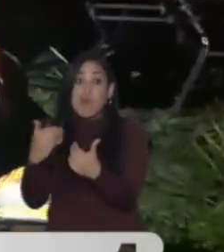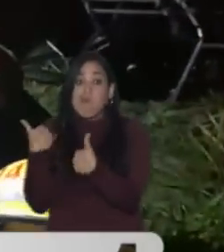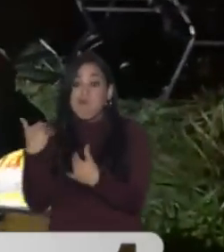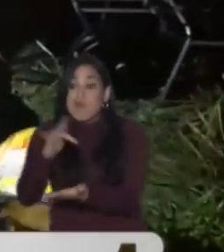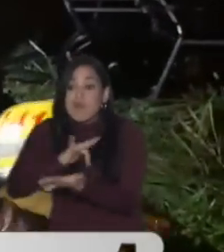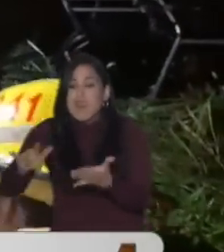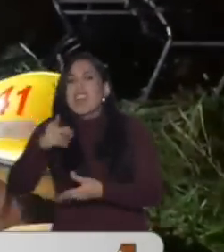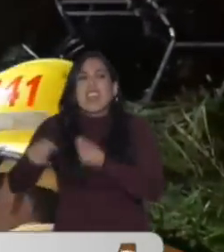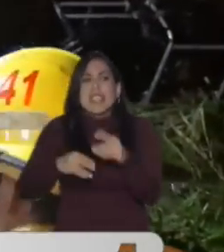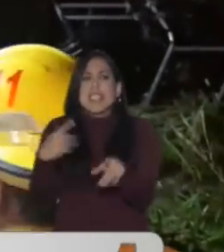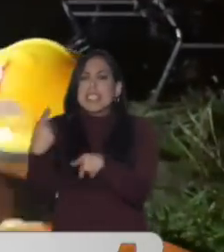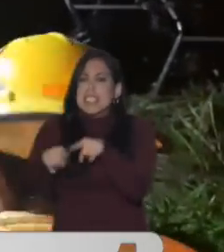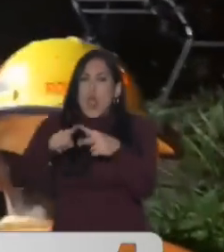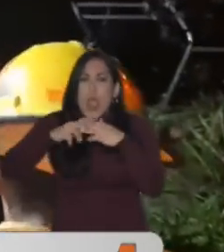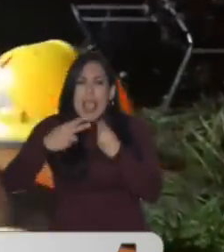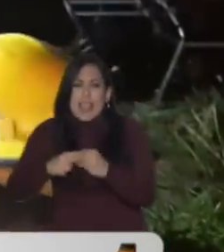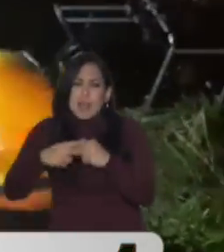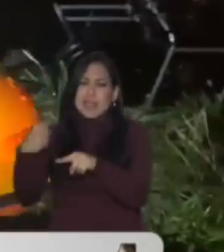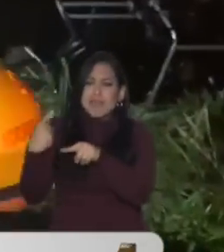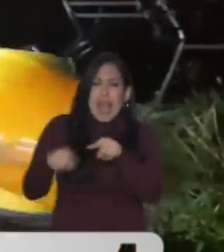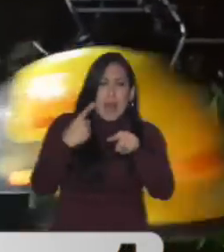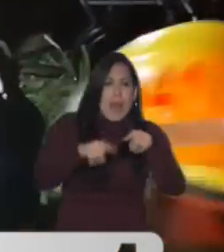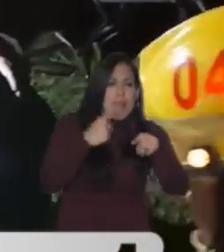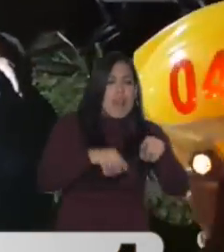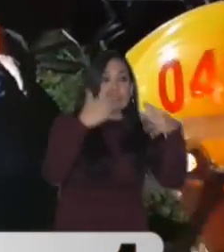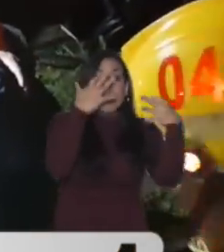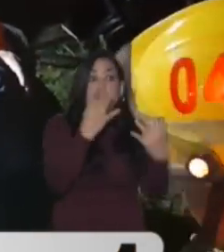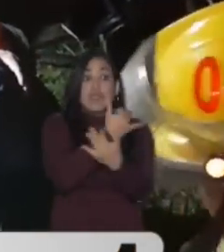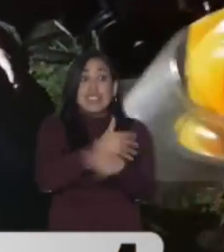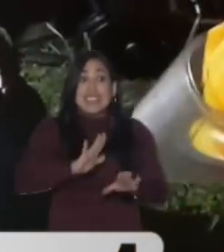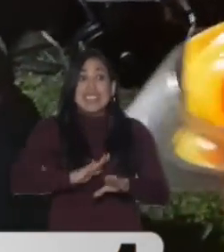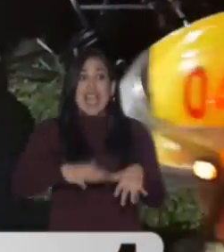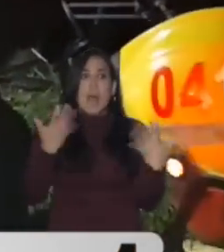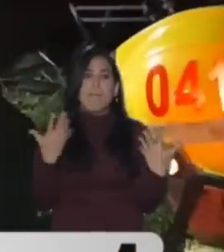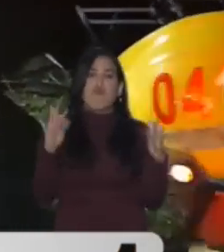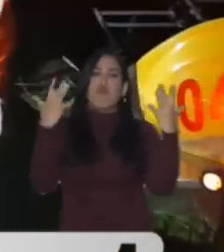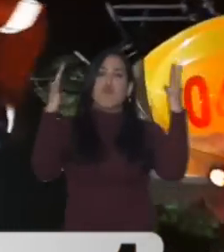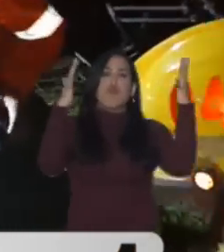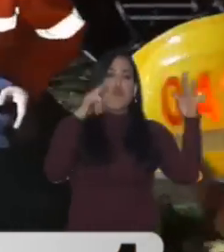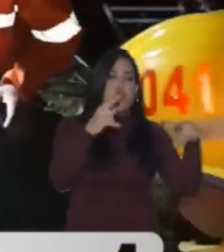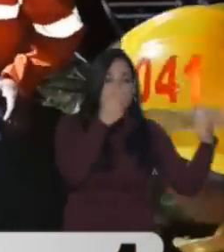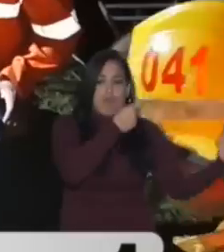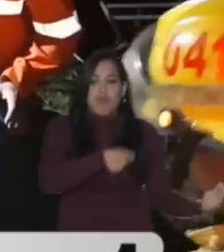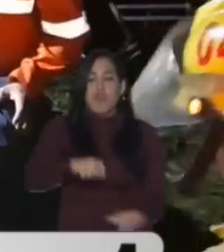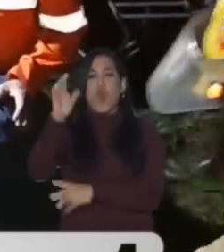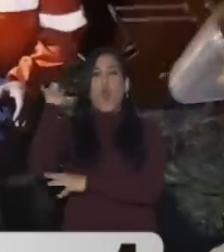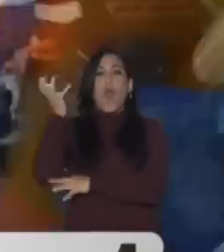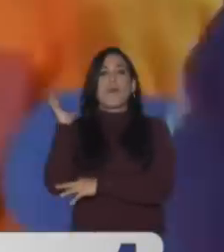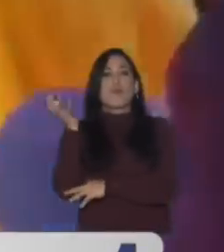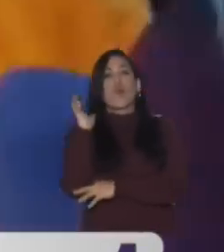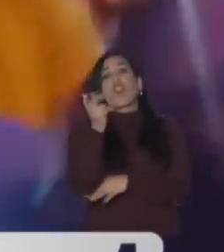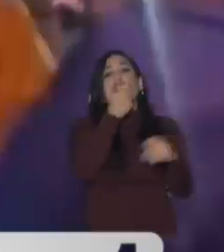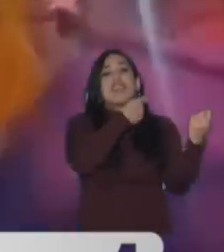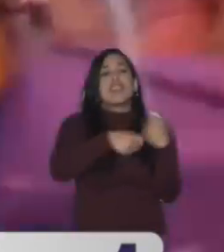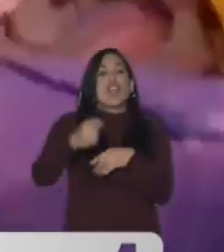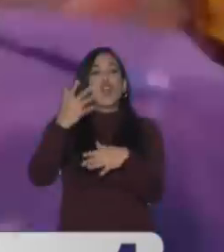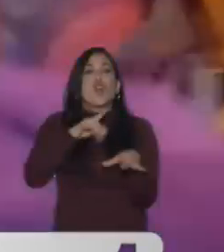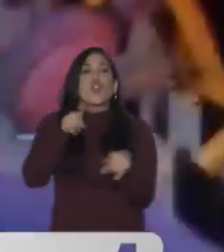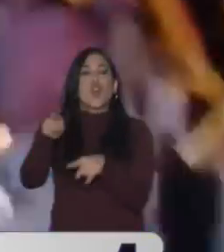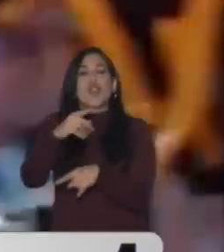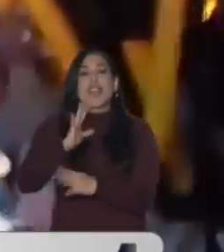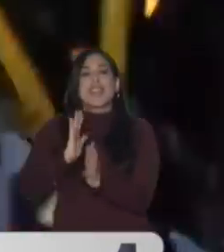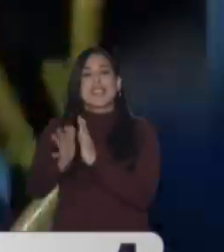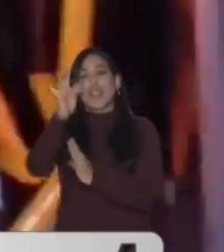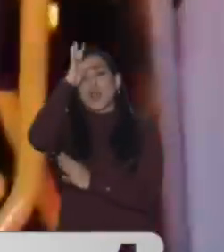de socorro utilizaron diferentes herramientas para tal fin y luego, en medio de aplausos, fue llevado a una ambulancia que lo trasladaría rumbo